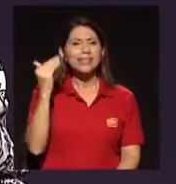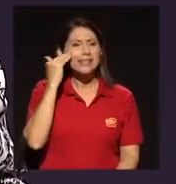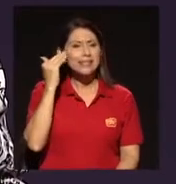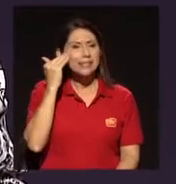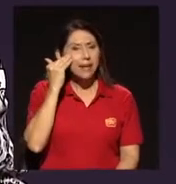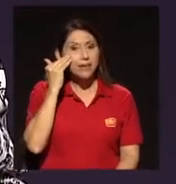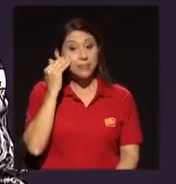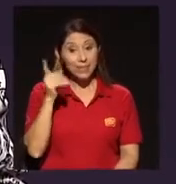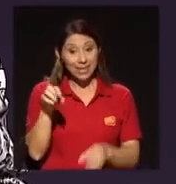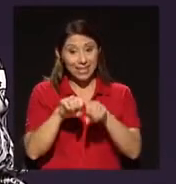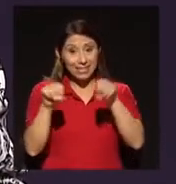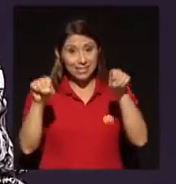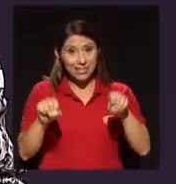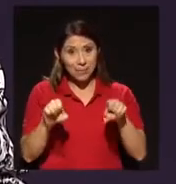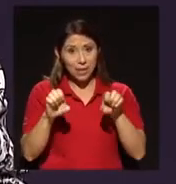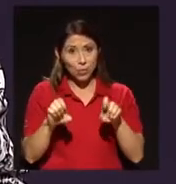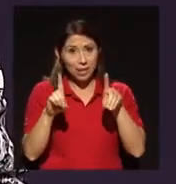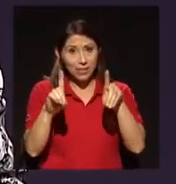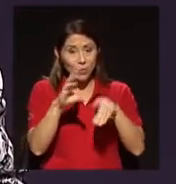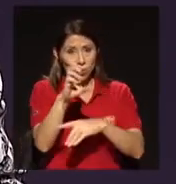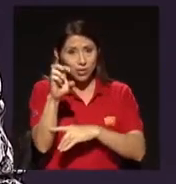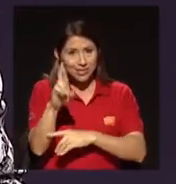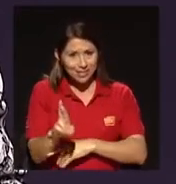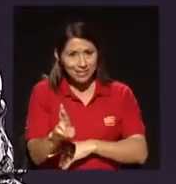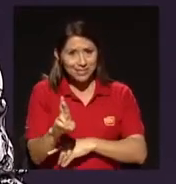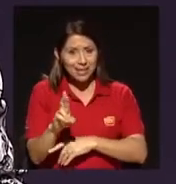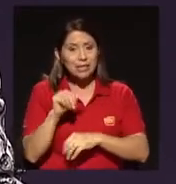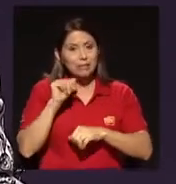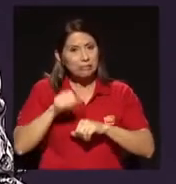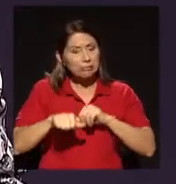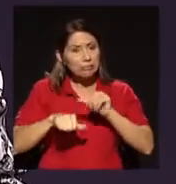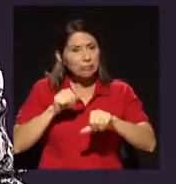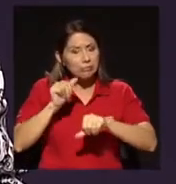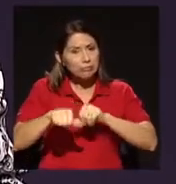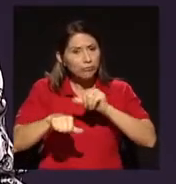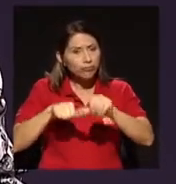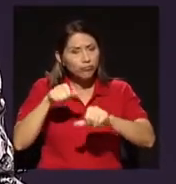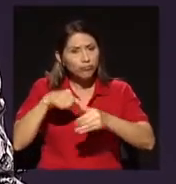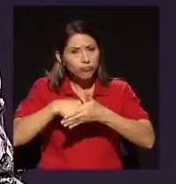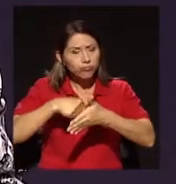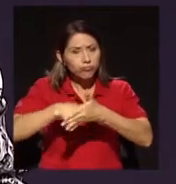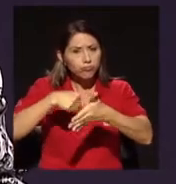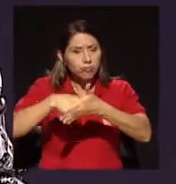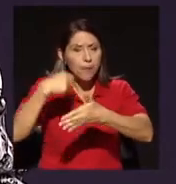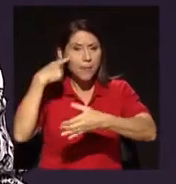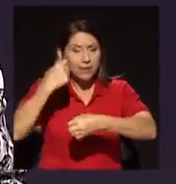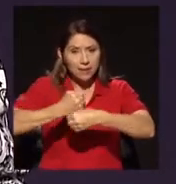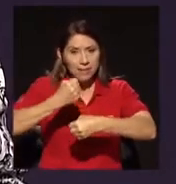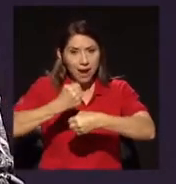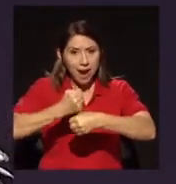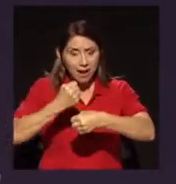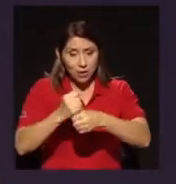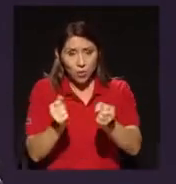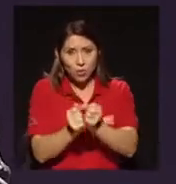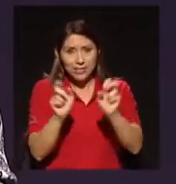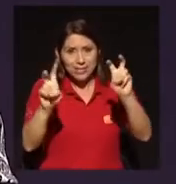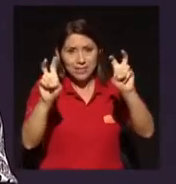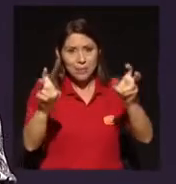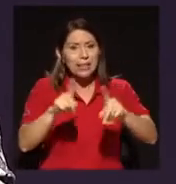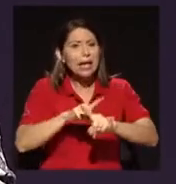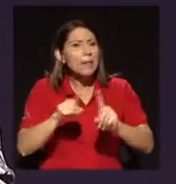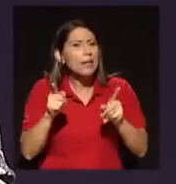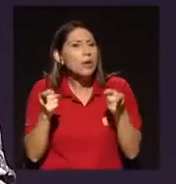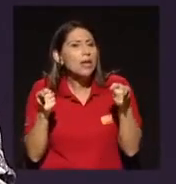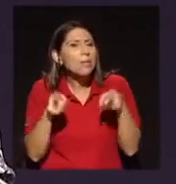el sistema educativo costarricense se ha hecho esfuerzos para trabajar en esta temática, pero ¿qué pasa en las